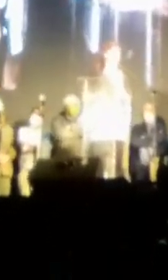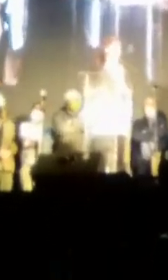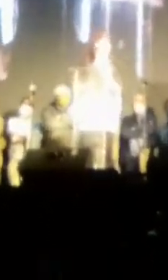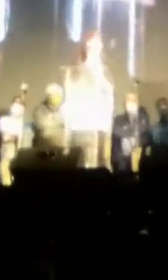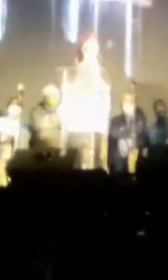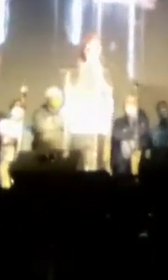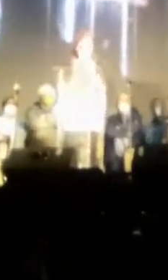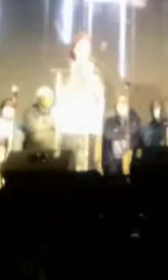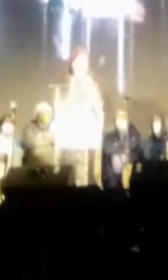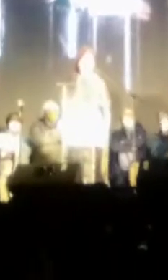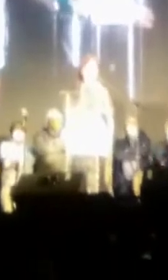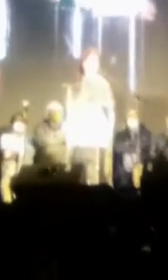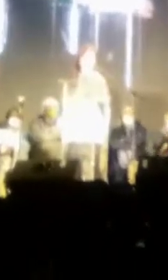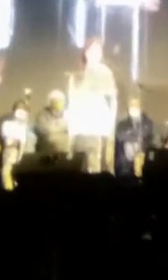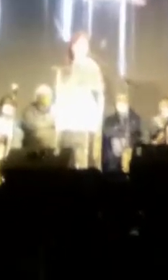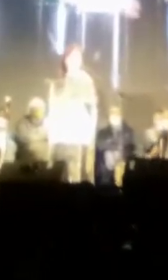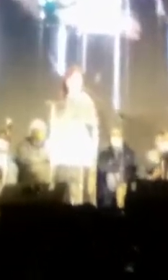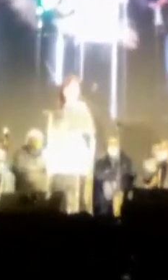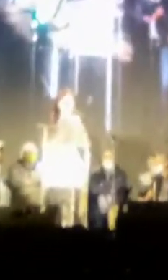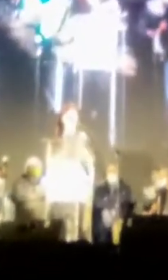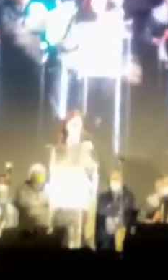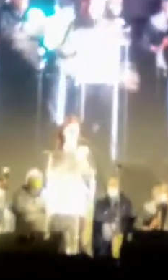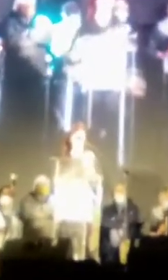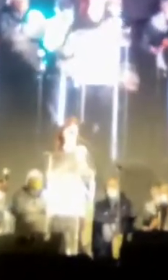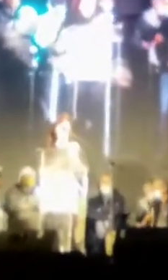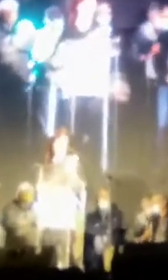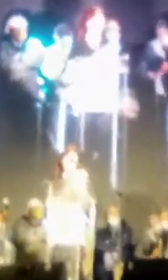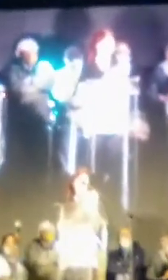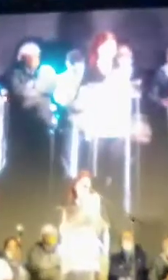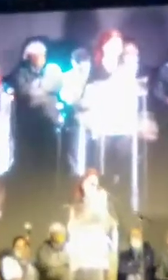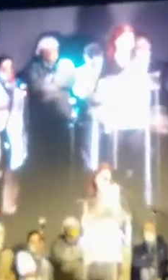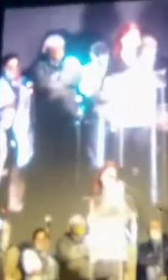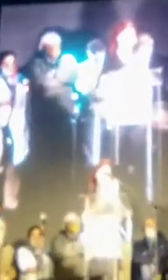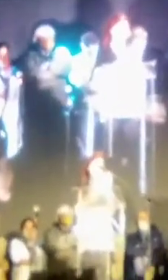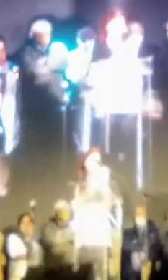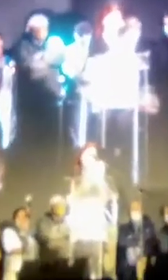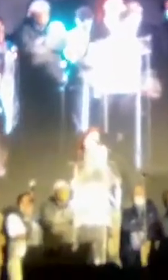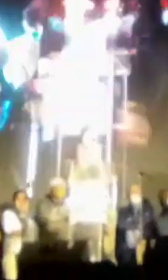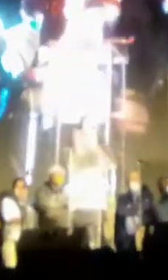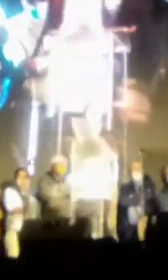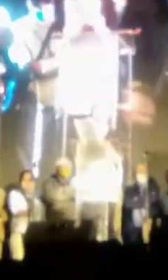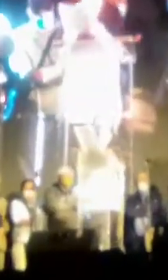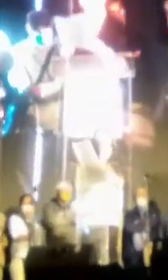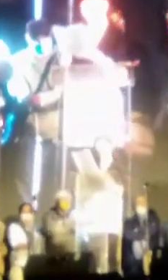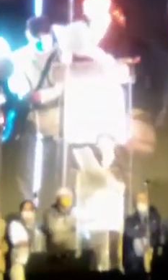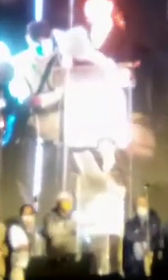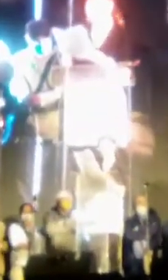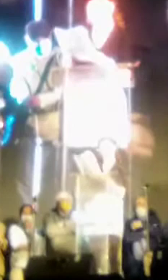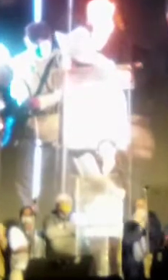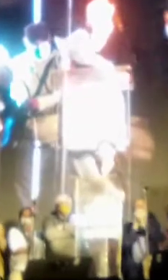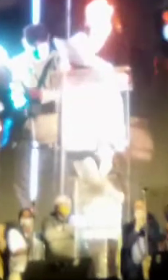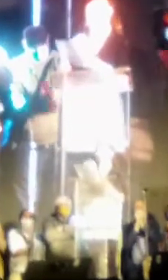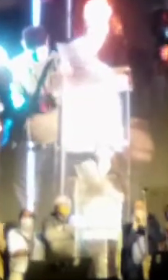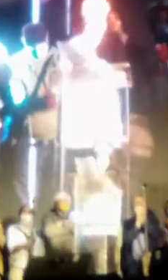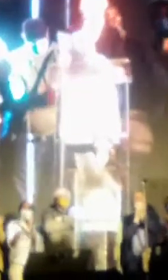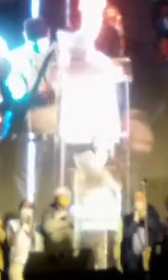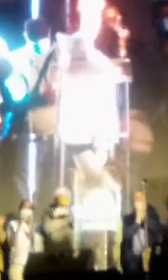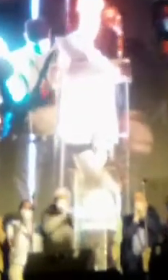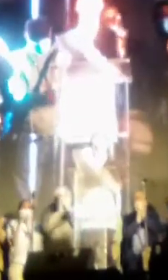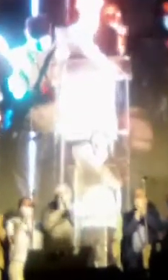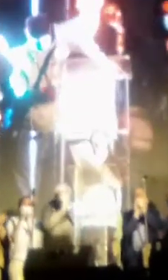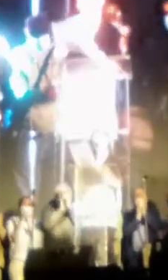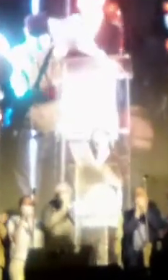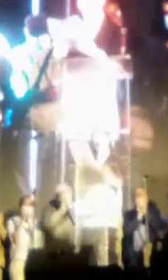Uruguay es la solidaridad del Agustín Pedrosa o del Plan Juntos, por eso también votamos sí.